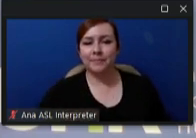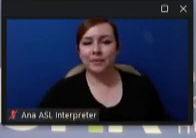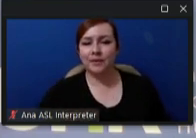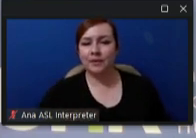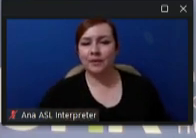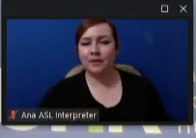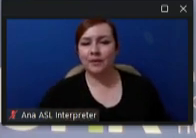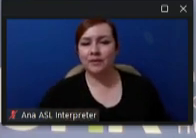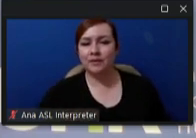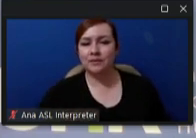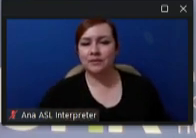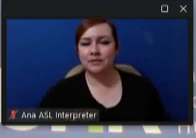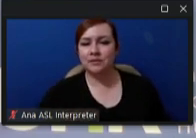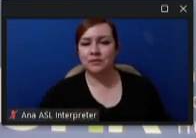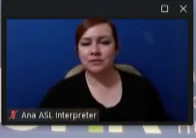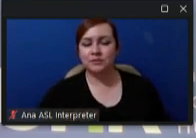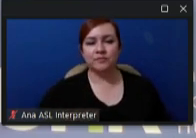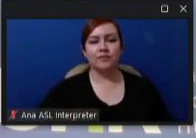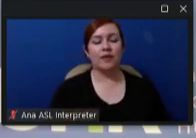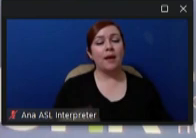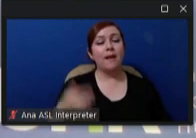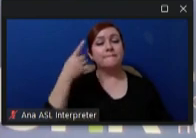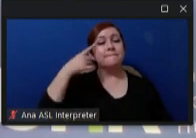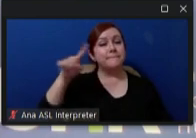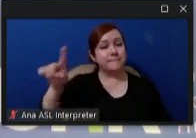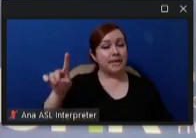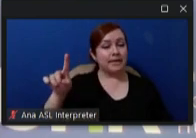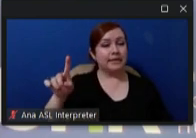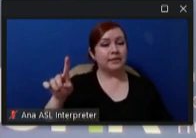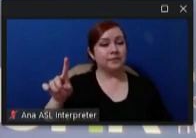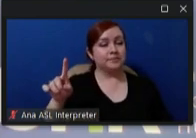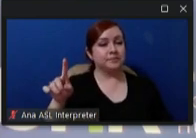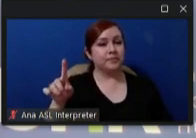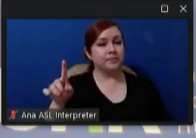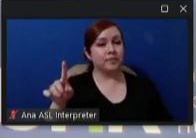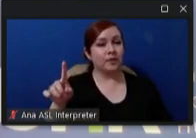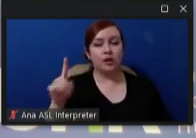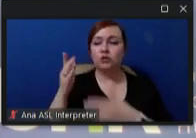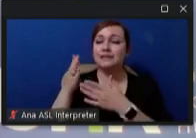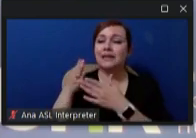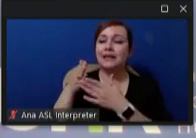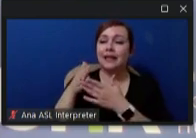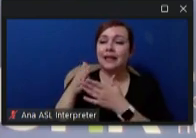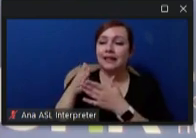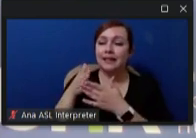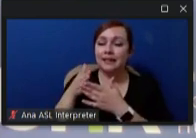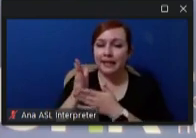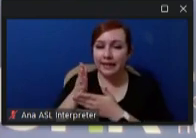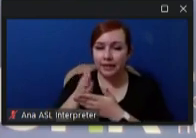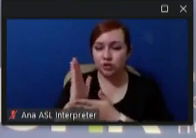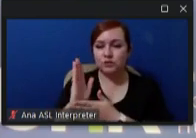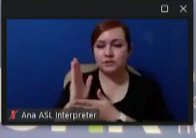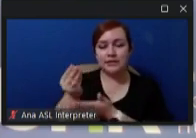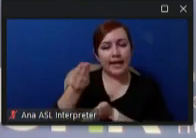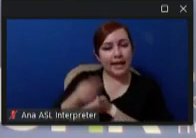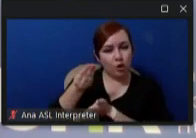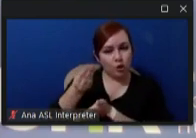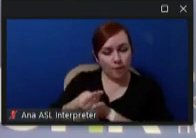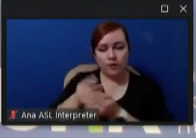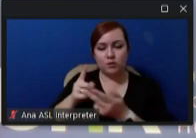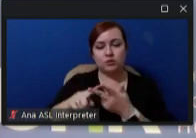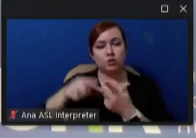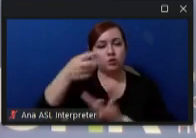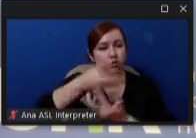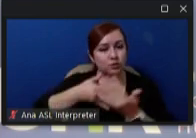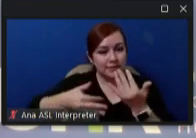relator especial para los derechos económicos, sociales,